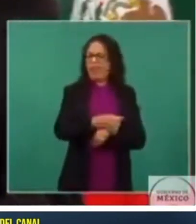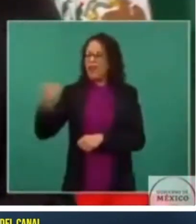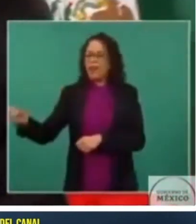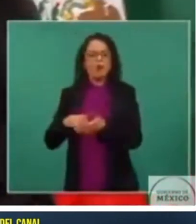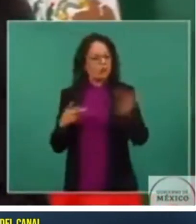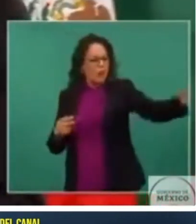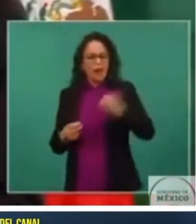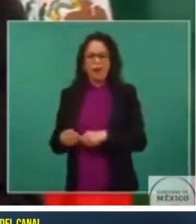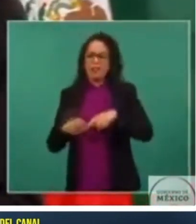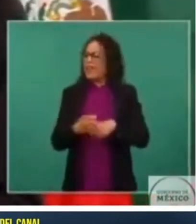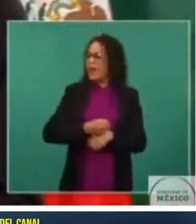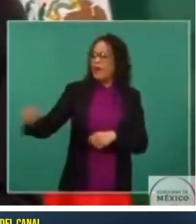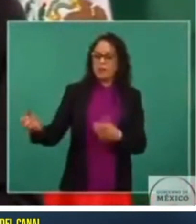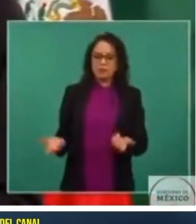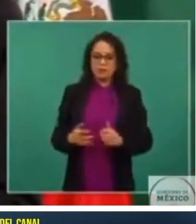rectores,